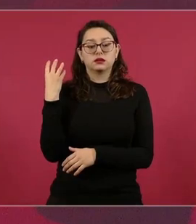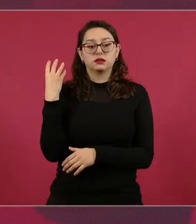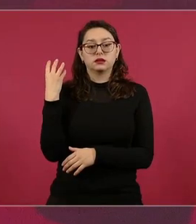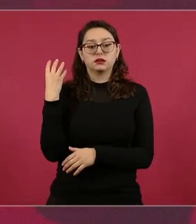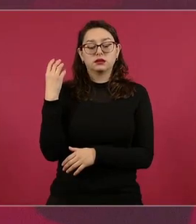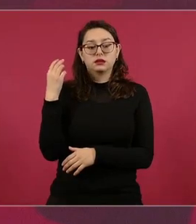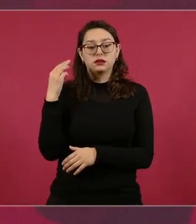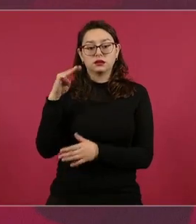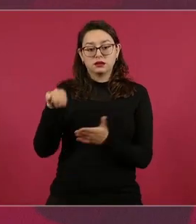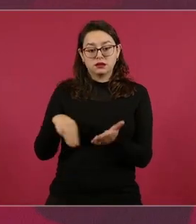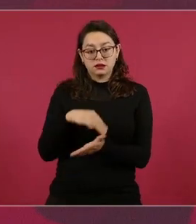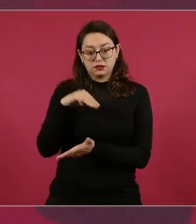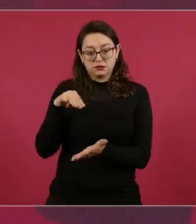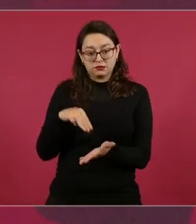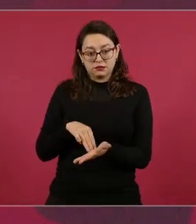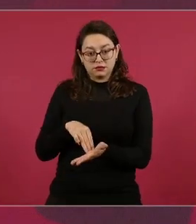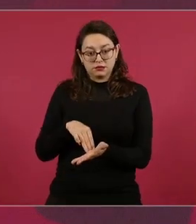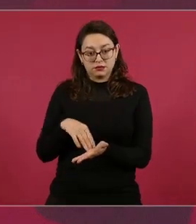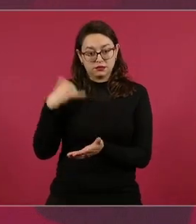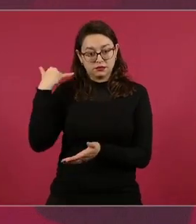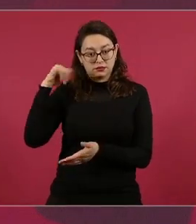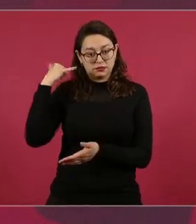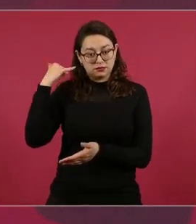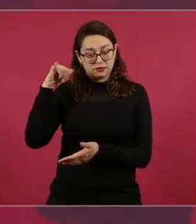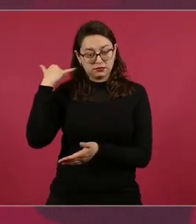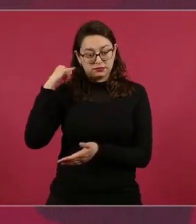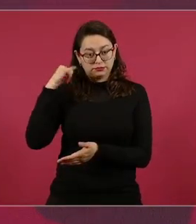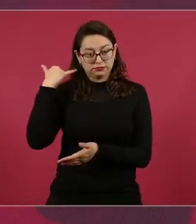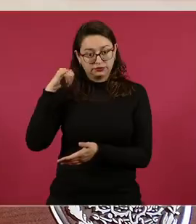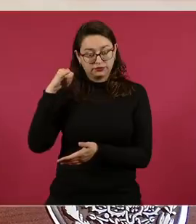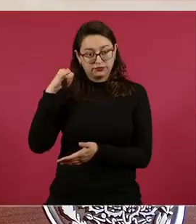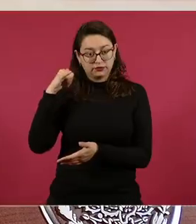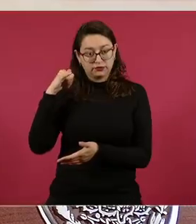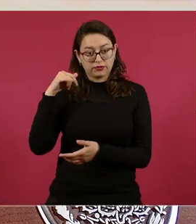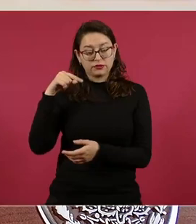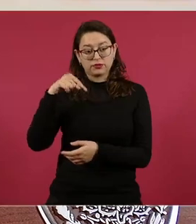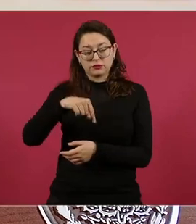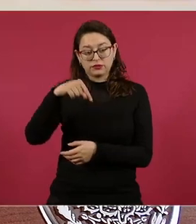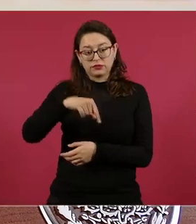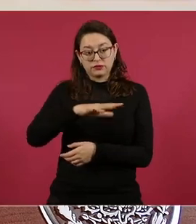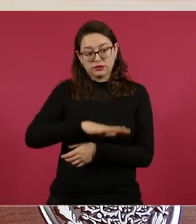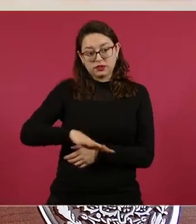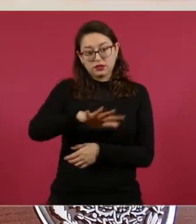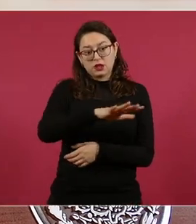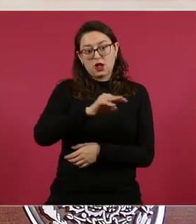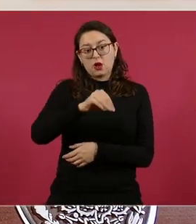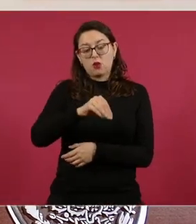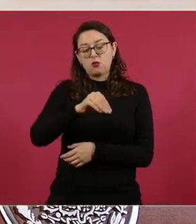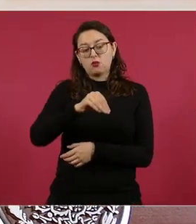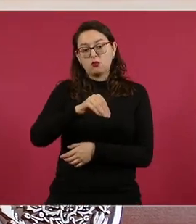en Mérida, Yucatán, porque vamos a ir a Motul,